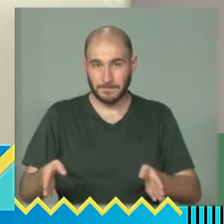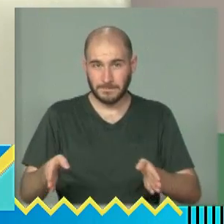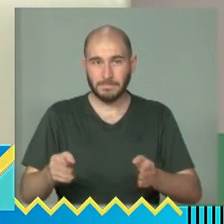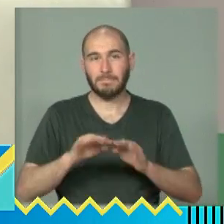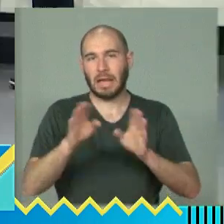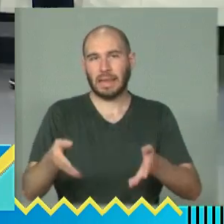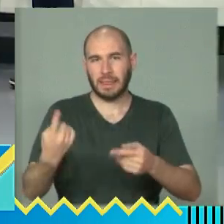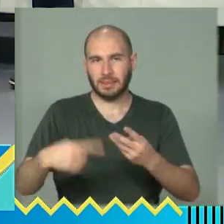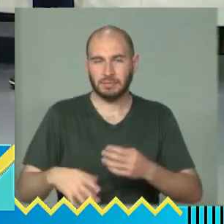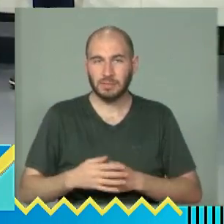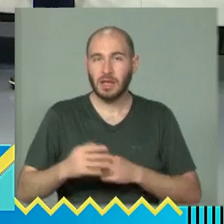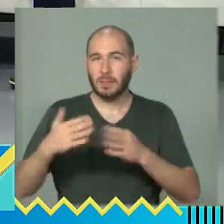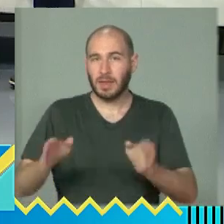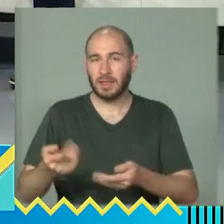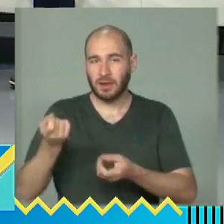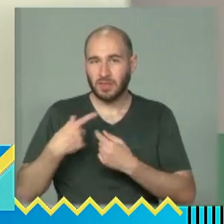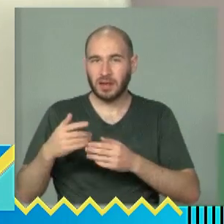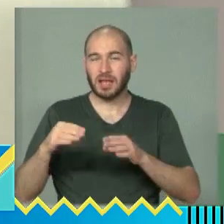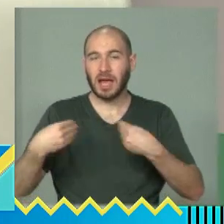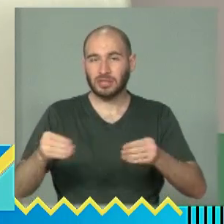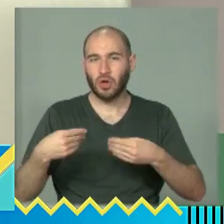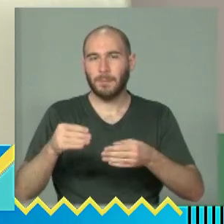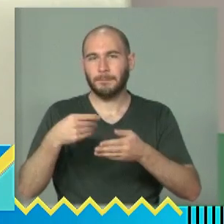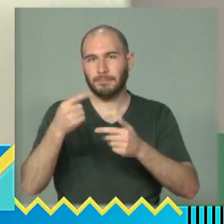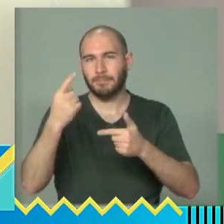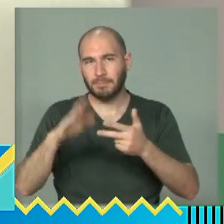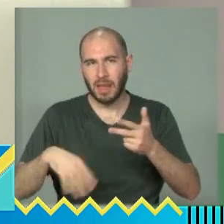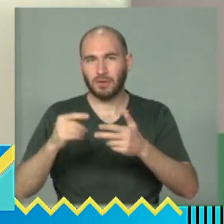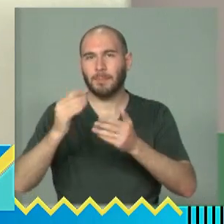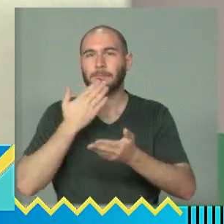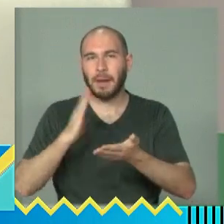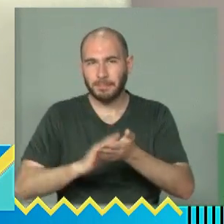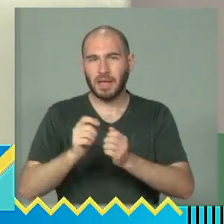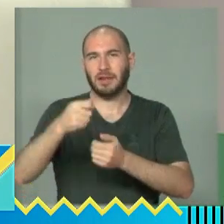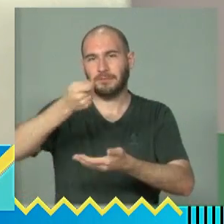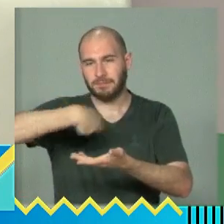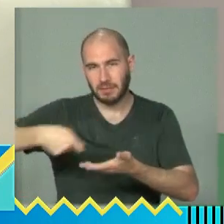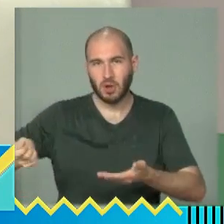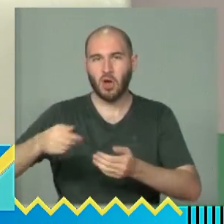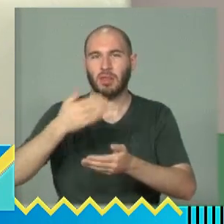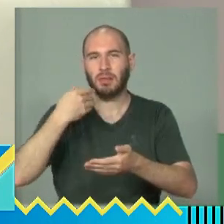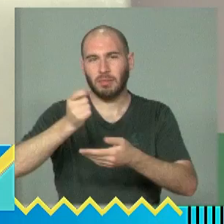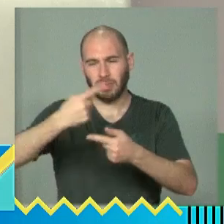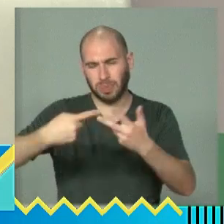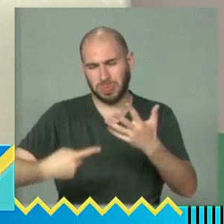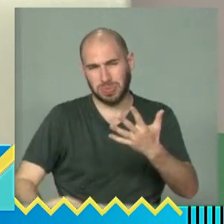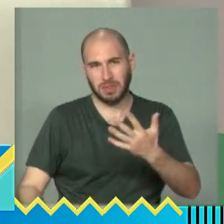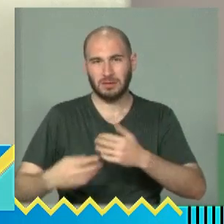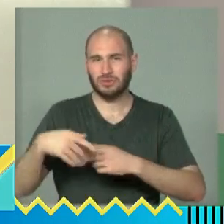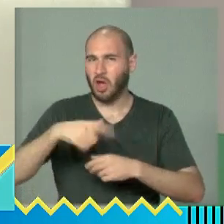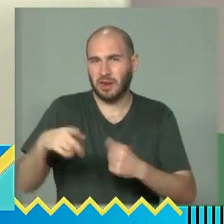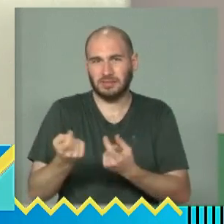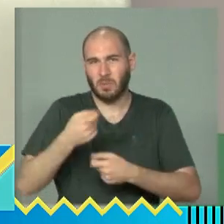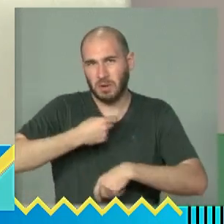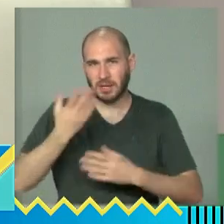la maqueta? Claro, maquetas nos dieron cartón, telgopor, nos dieron afiches, fibrones, cartulinas, de todo lo que